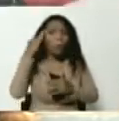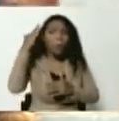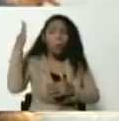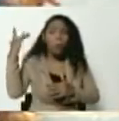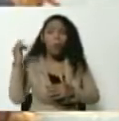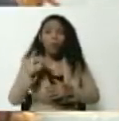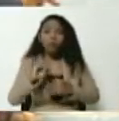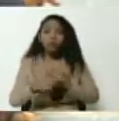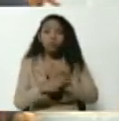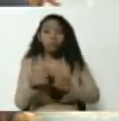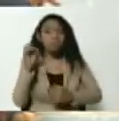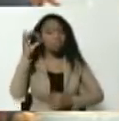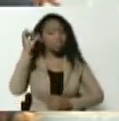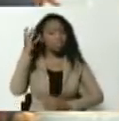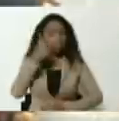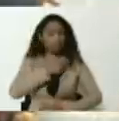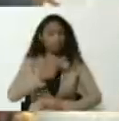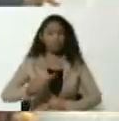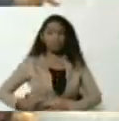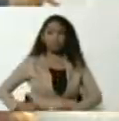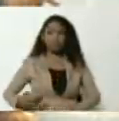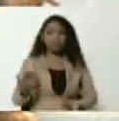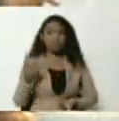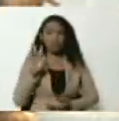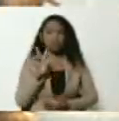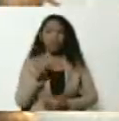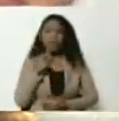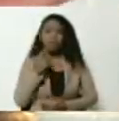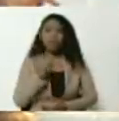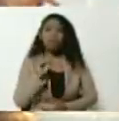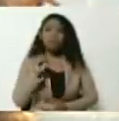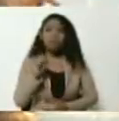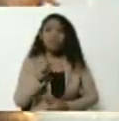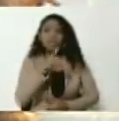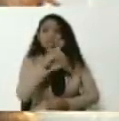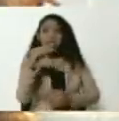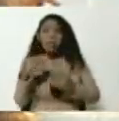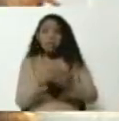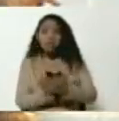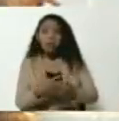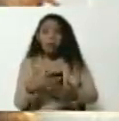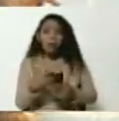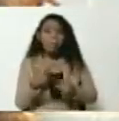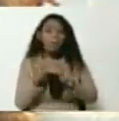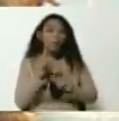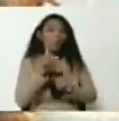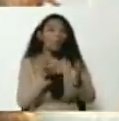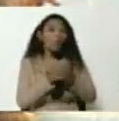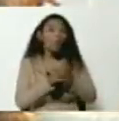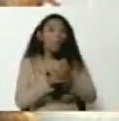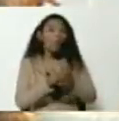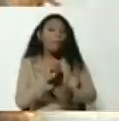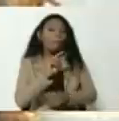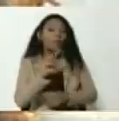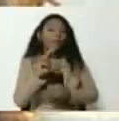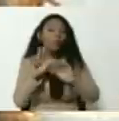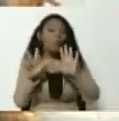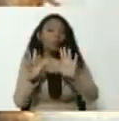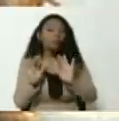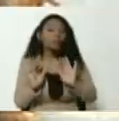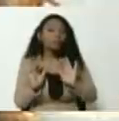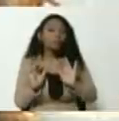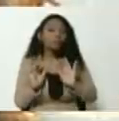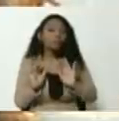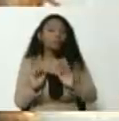hace llamar presidente interino de Venezuela y le dijimos, mira, te vamos a dar 100 millones, pero una comisión de 28, a través